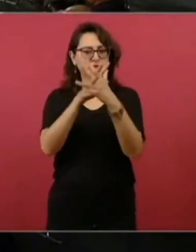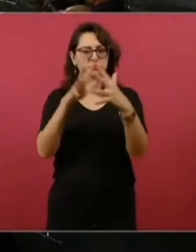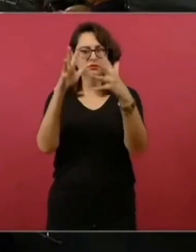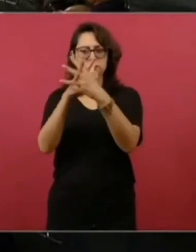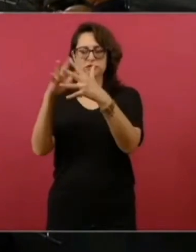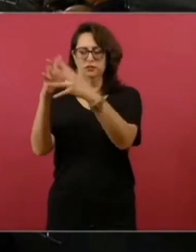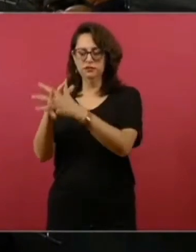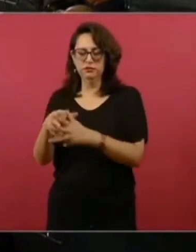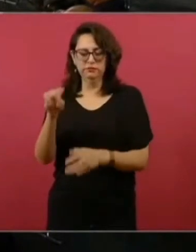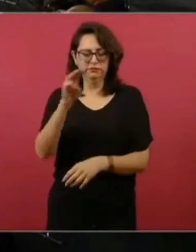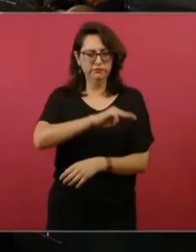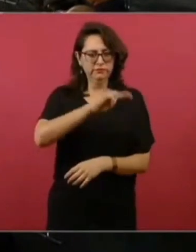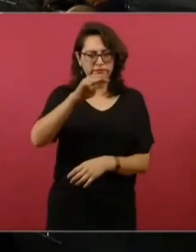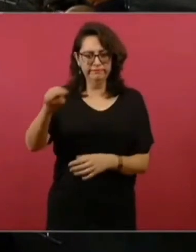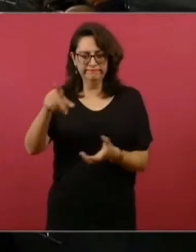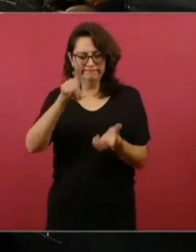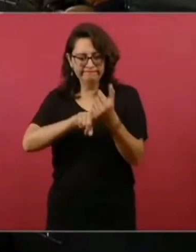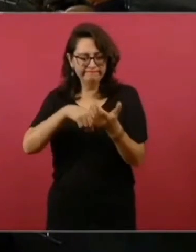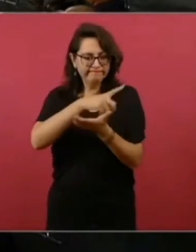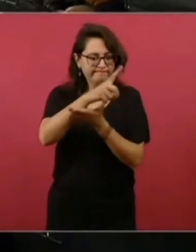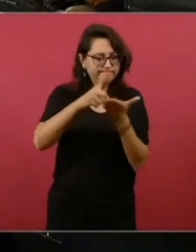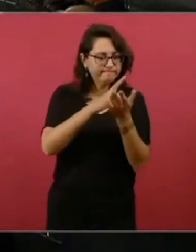Michoacán,